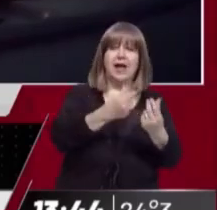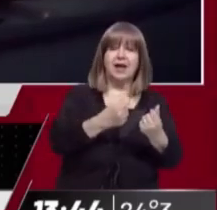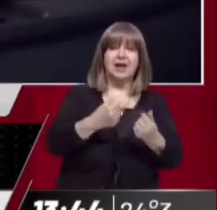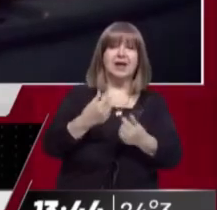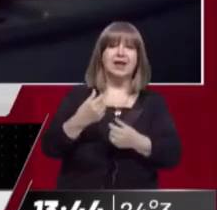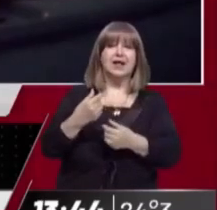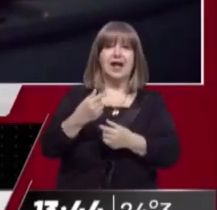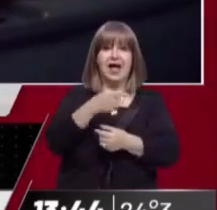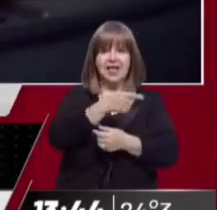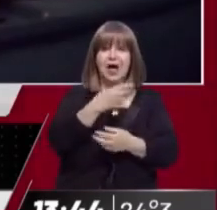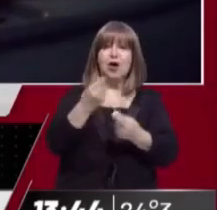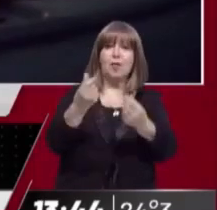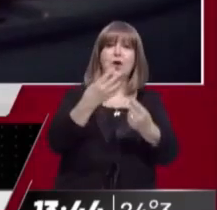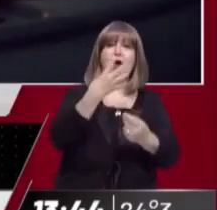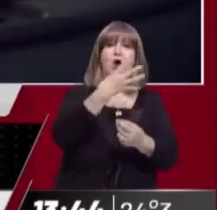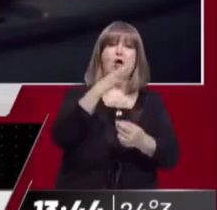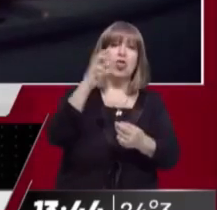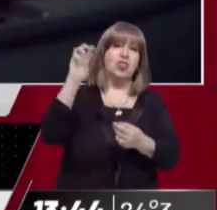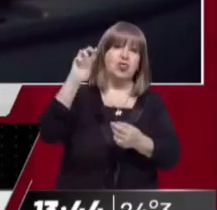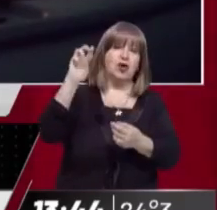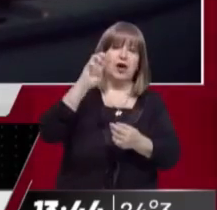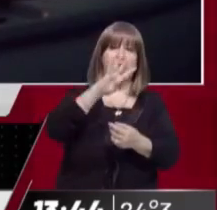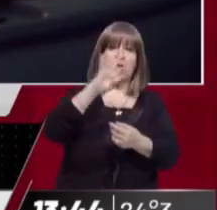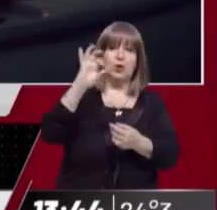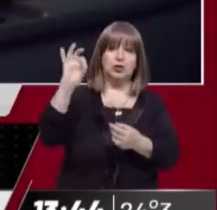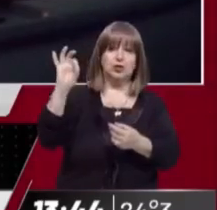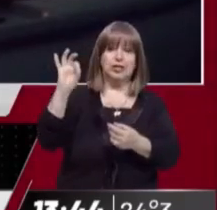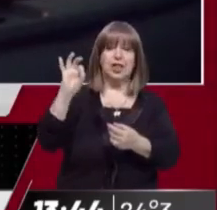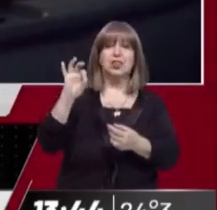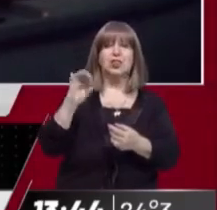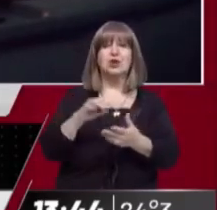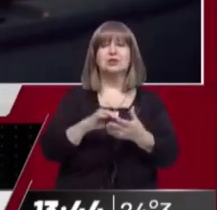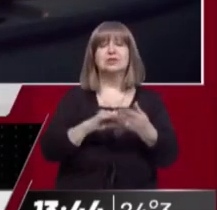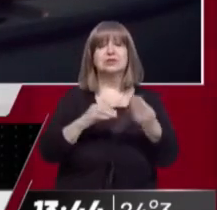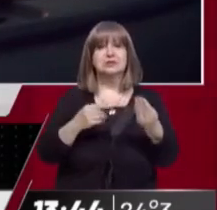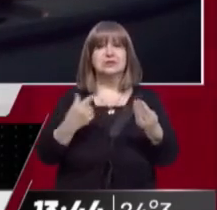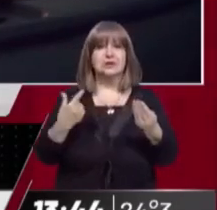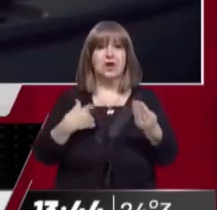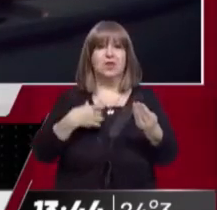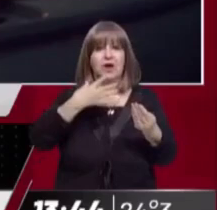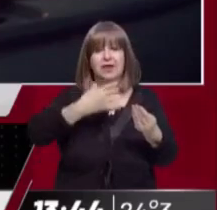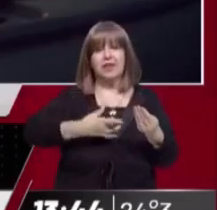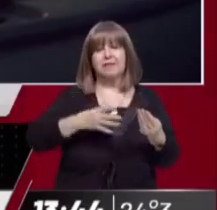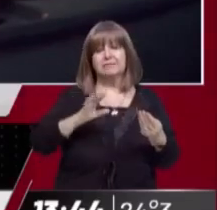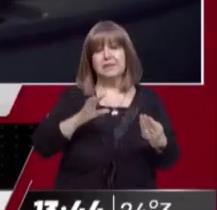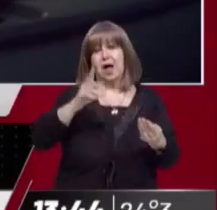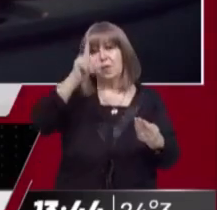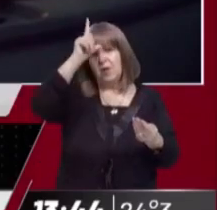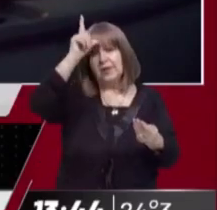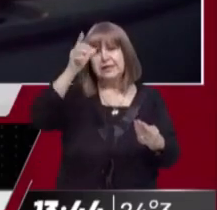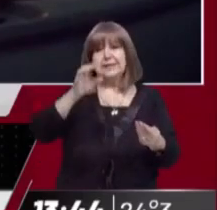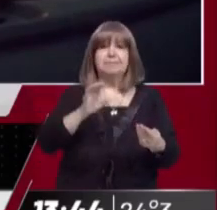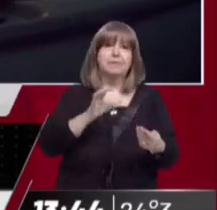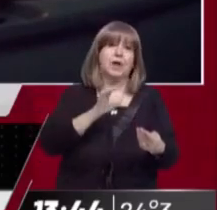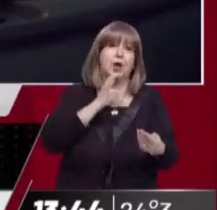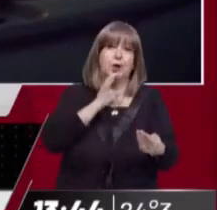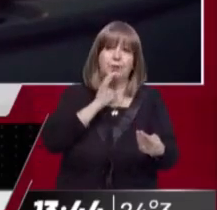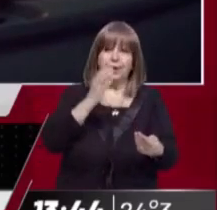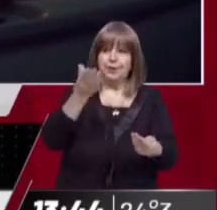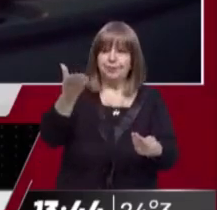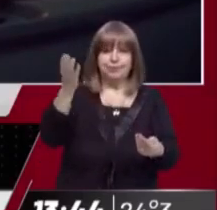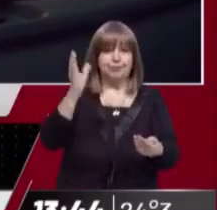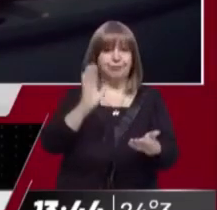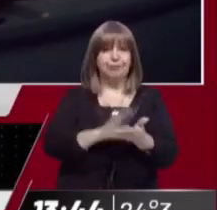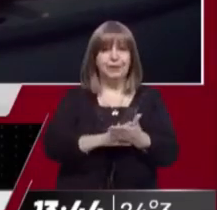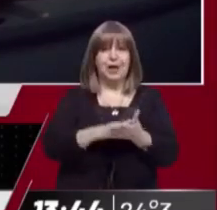en efectivo en este lugar con la tarjeta especial y que Bueno realmente se lo tomaban con humor decían porque la nena